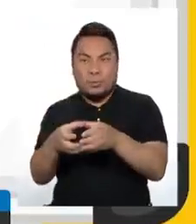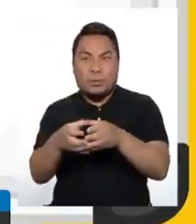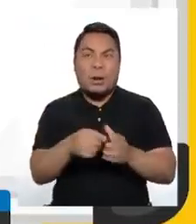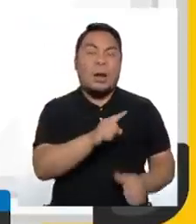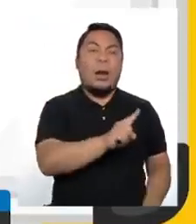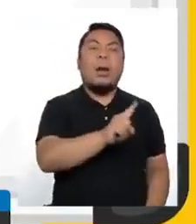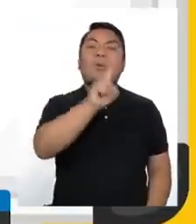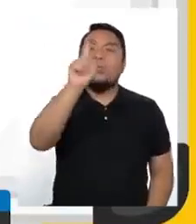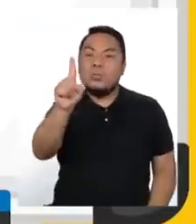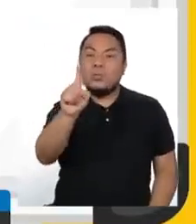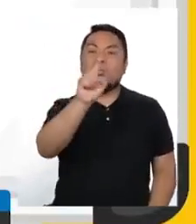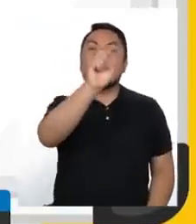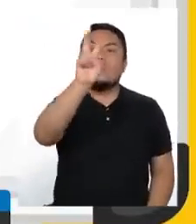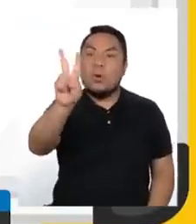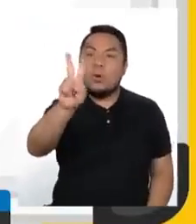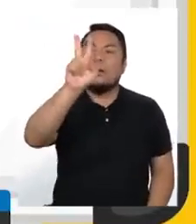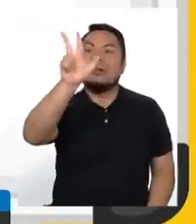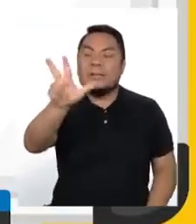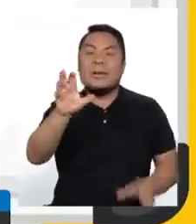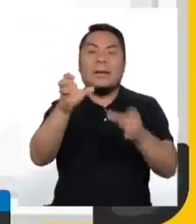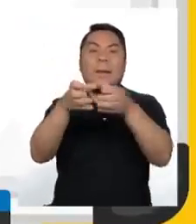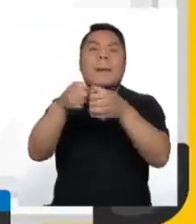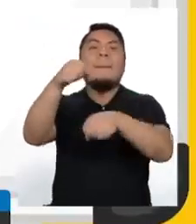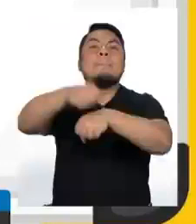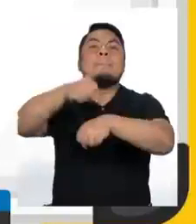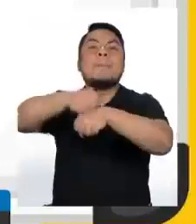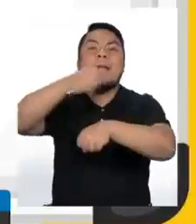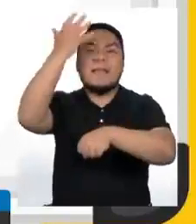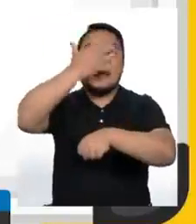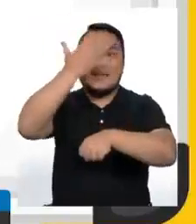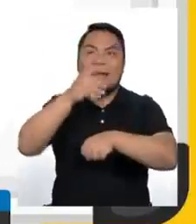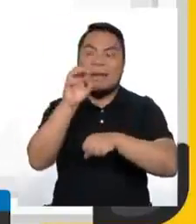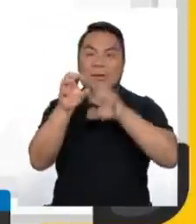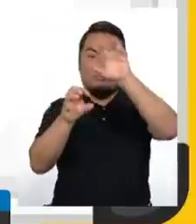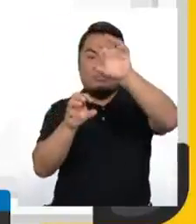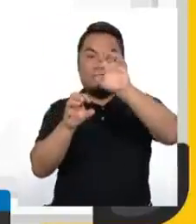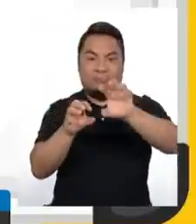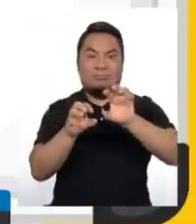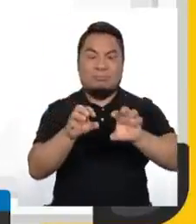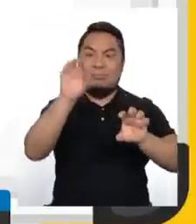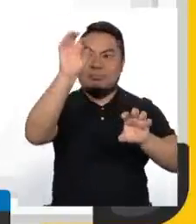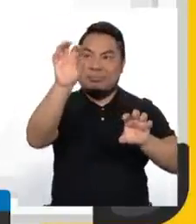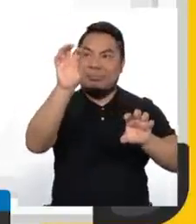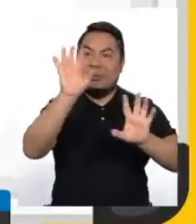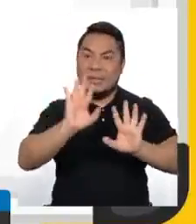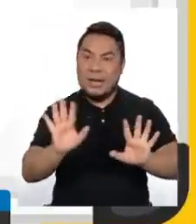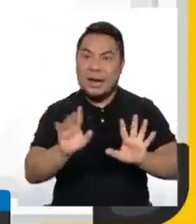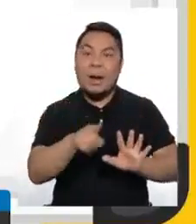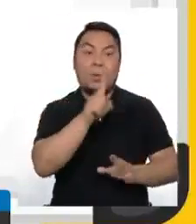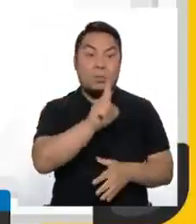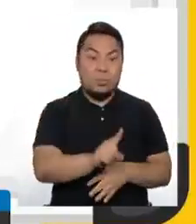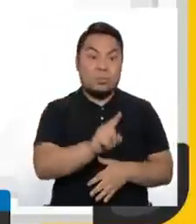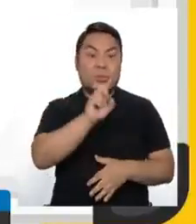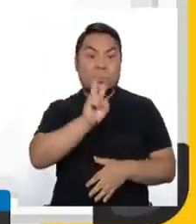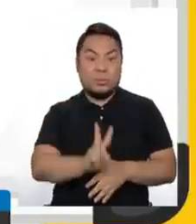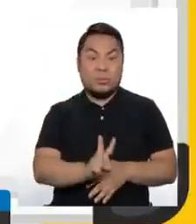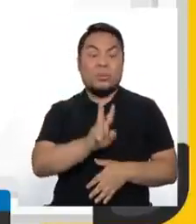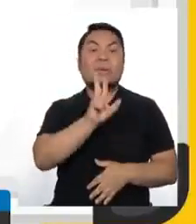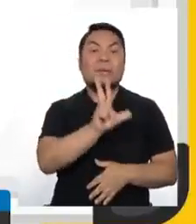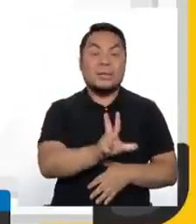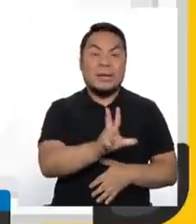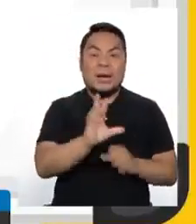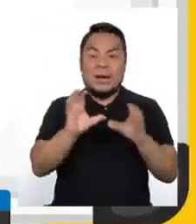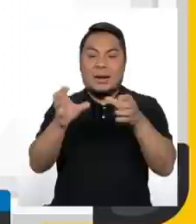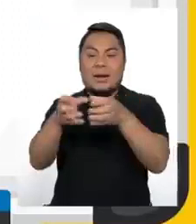2, 3 piedras negras. Parece que quedan pocas. 1, 2,